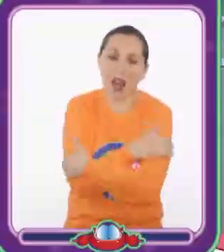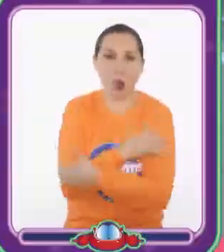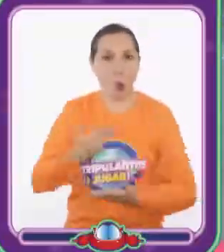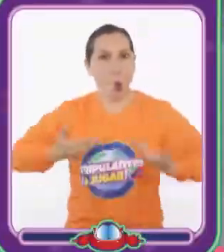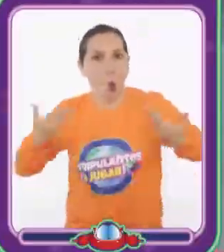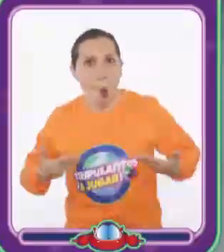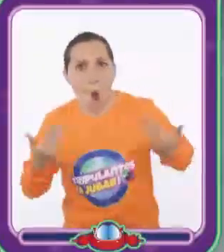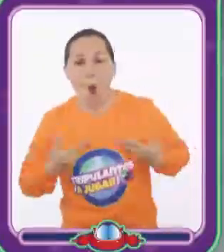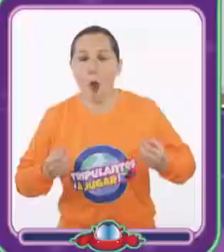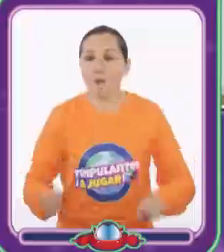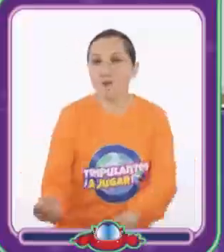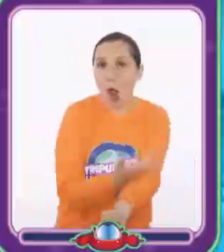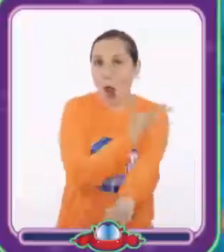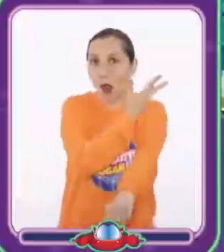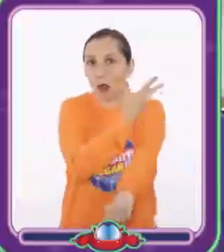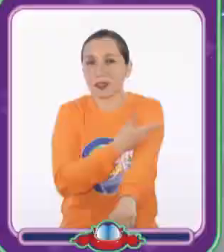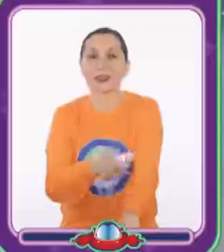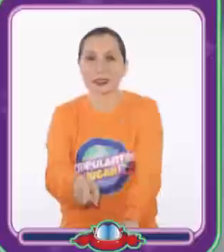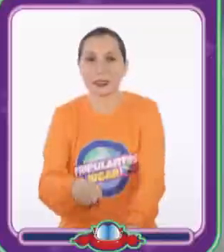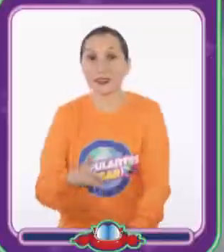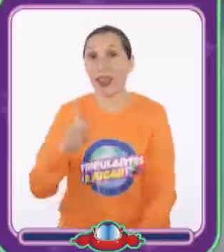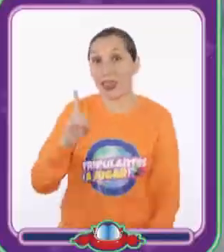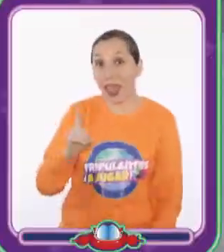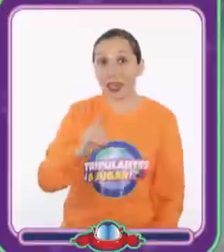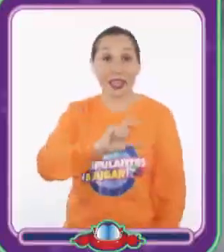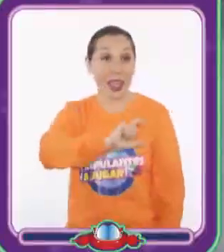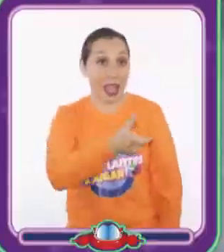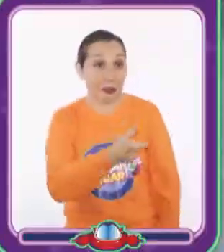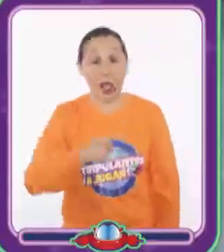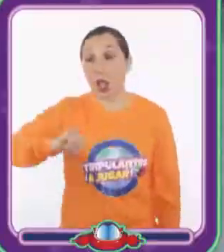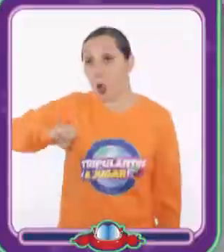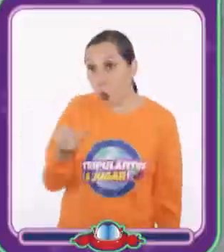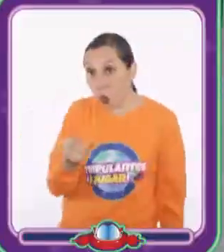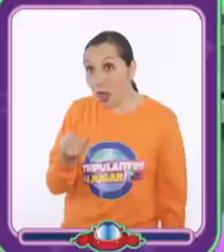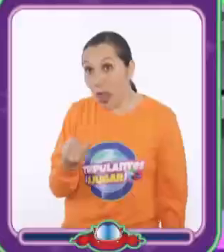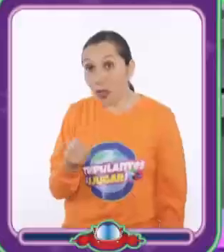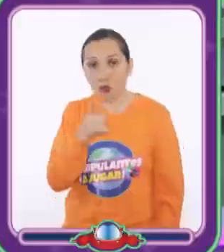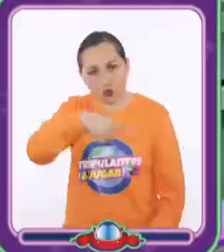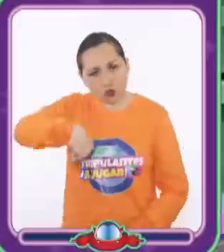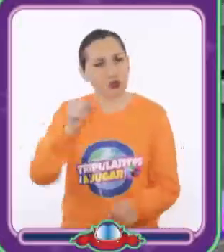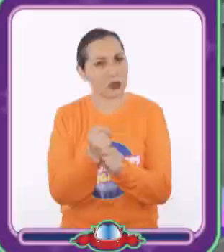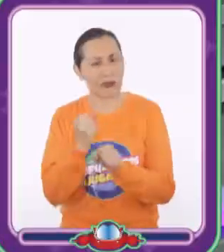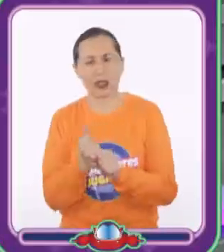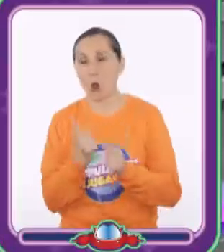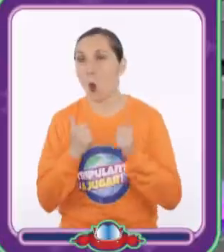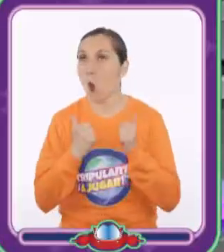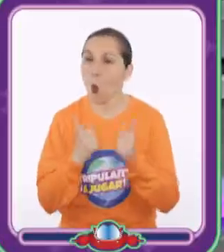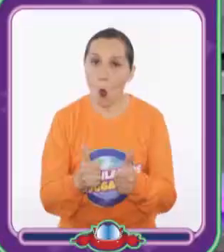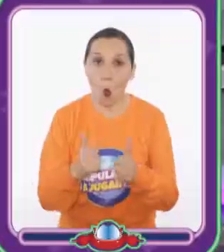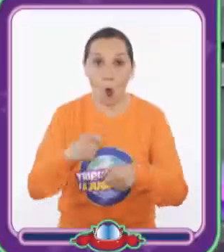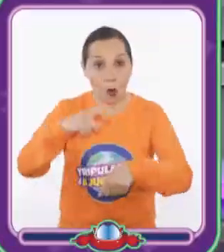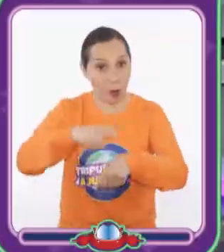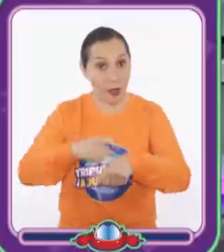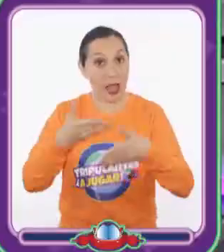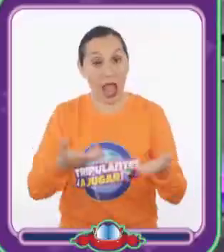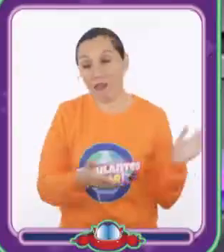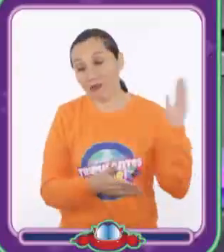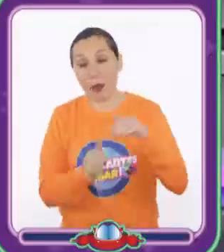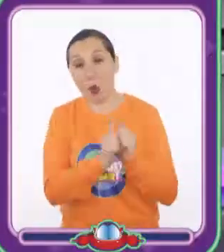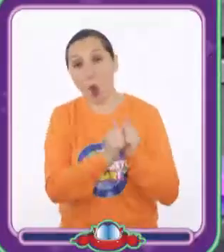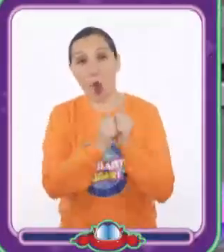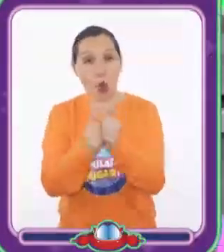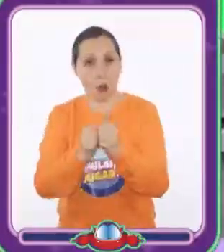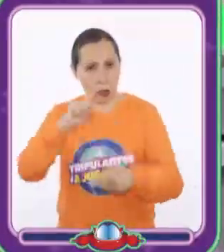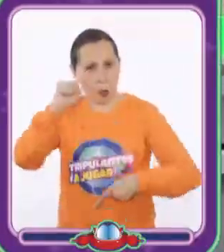¡Cuánta energía! ¡Cuánta emoción! Tripulación, Dairelis, Gaspar, Juliana... Están trabajando tan bien que llegó el momento de que me